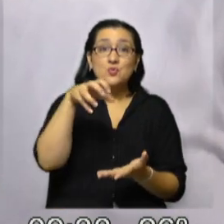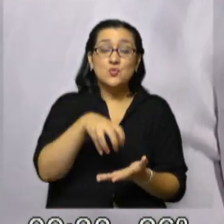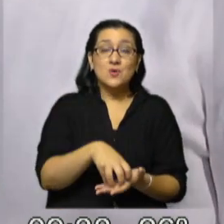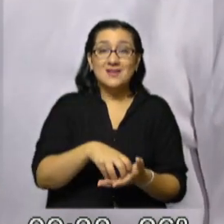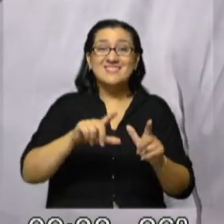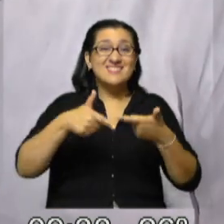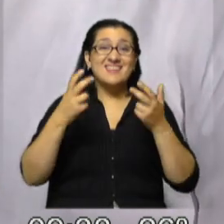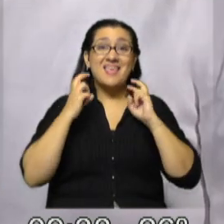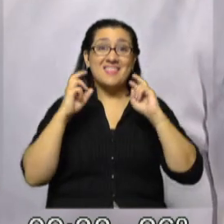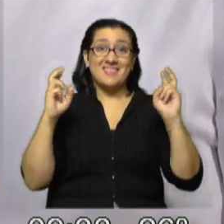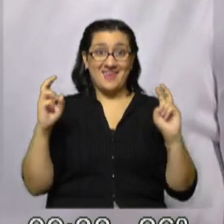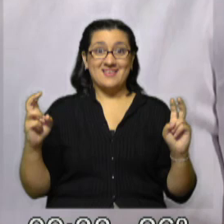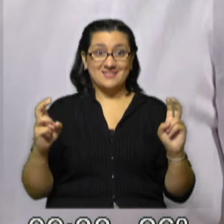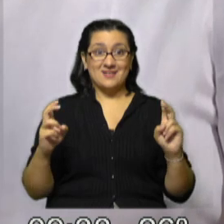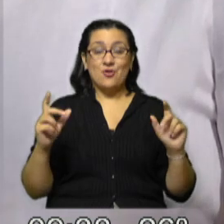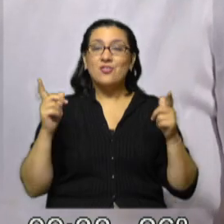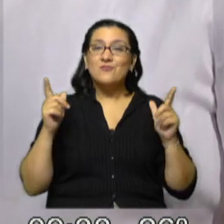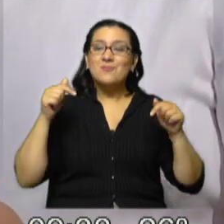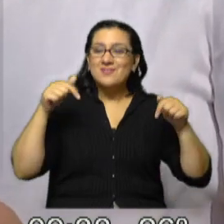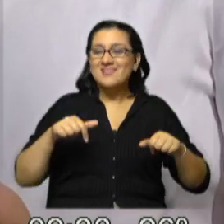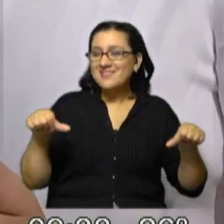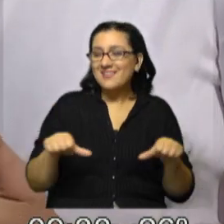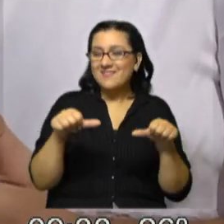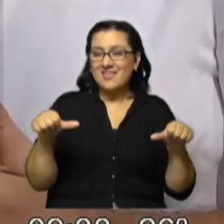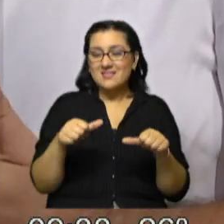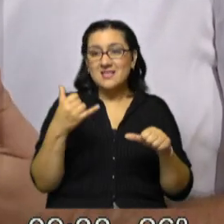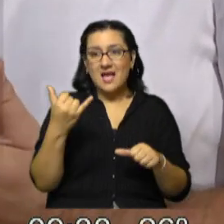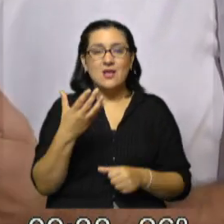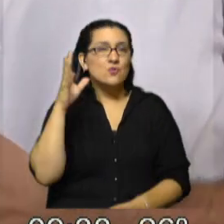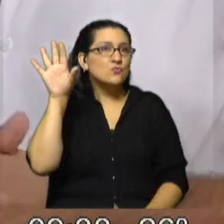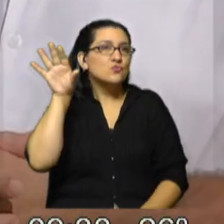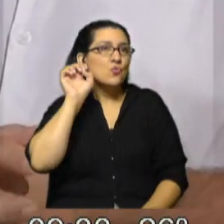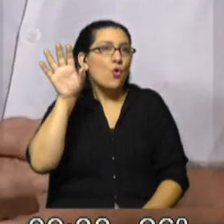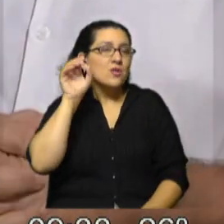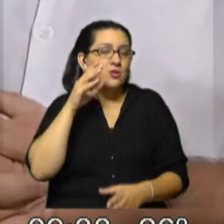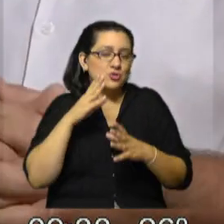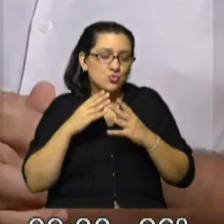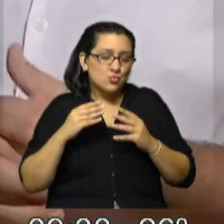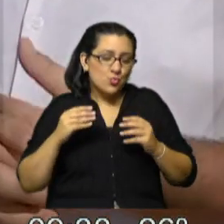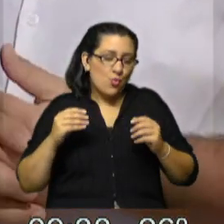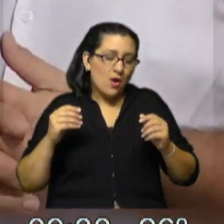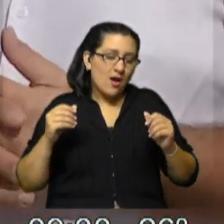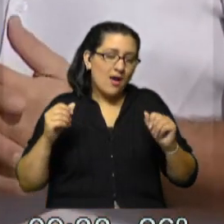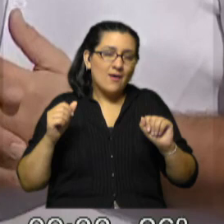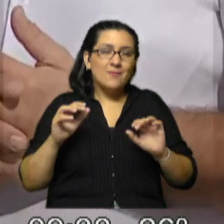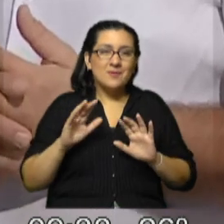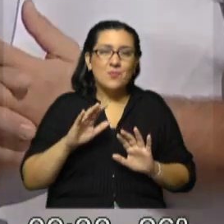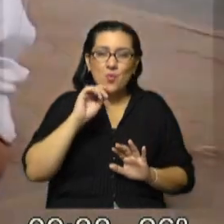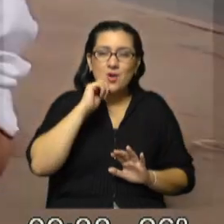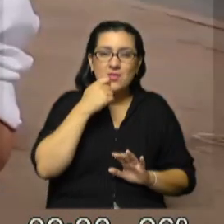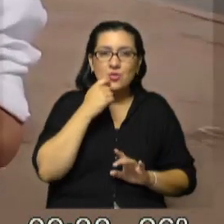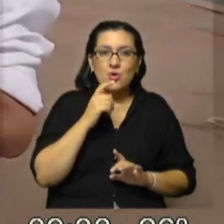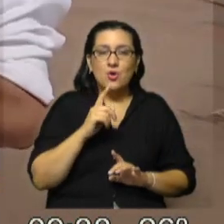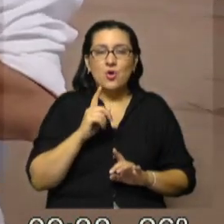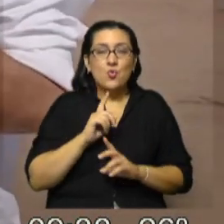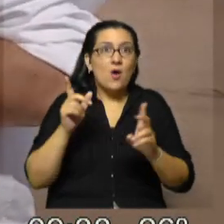para quienes hemos podido disfrutar de estas actividades. Es como, hay un sonido, digamos, más tenue, hay mayor intimidad y no está quizá